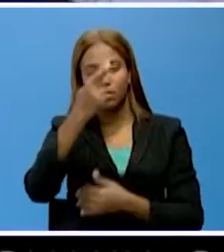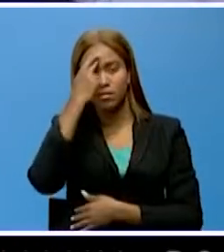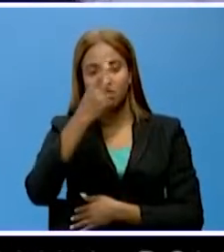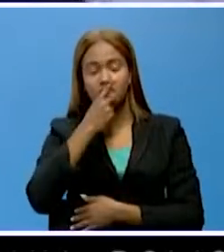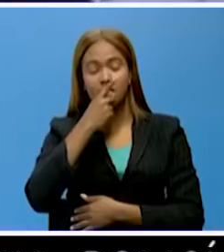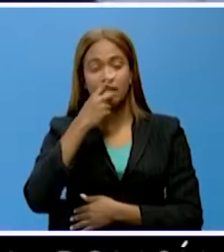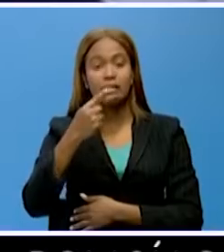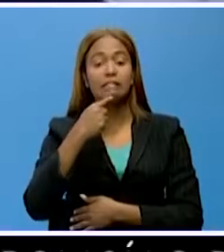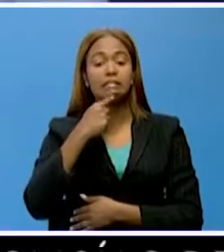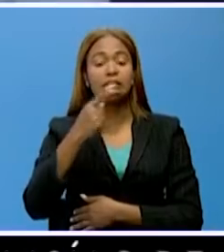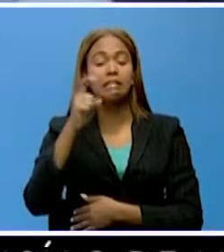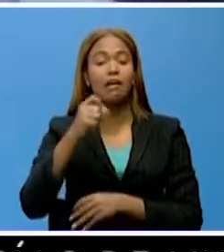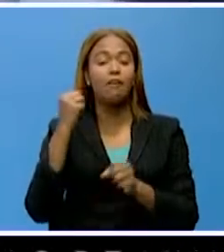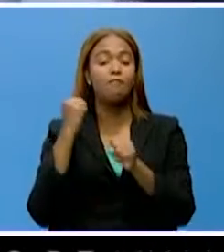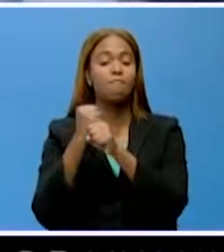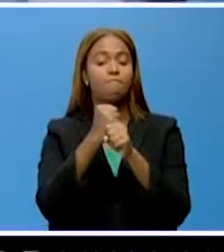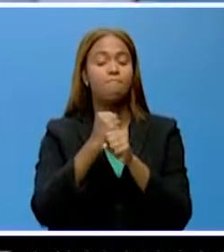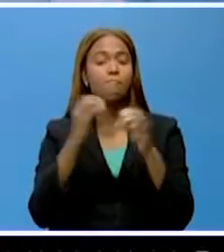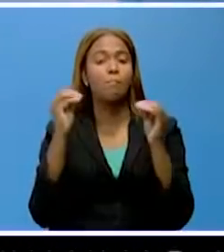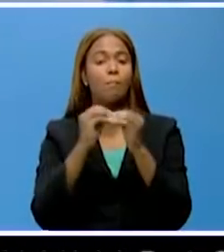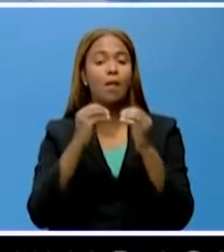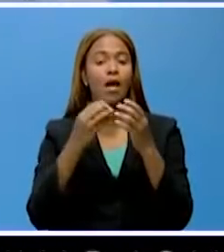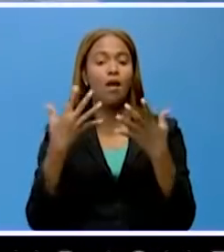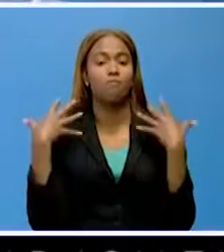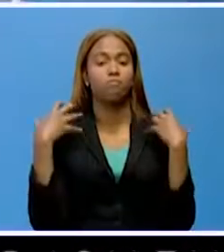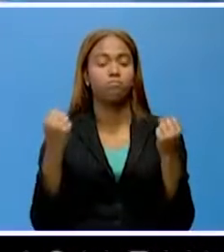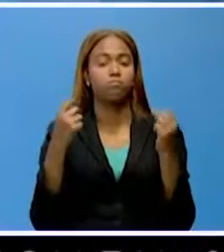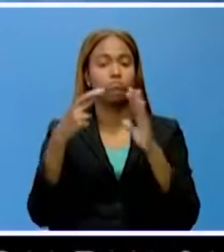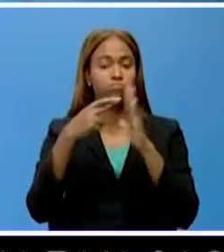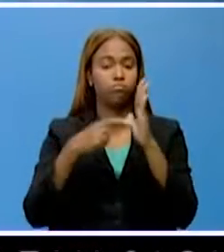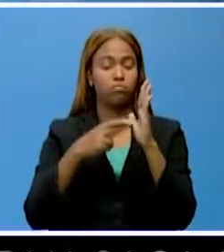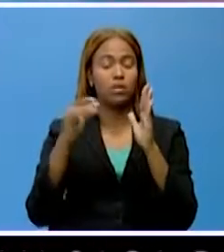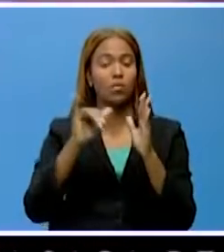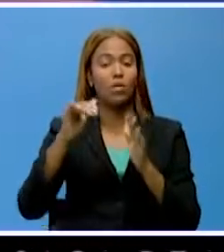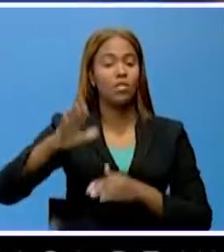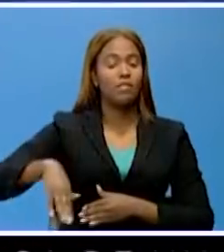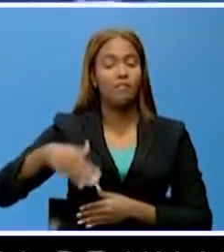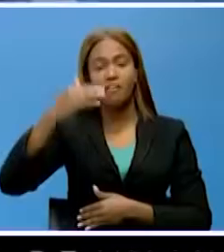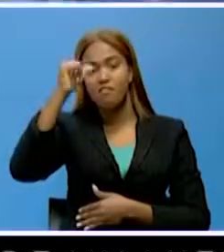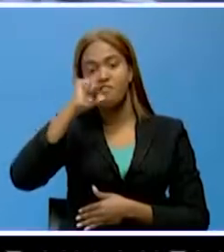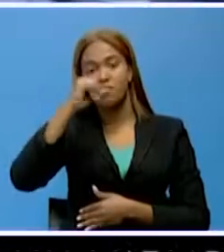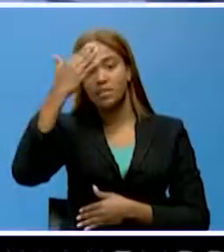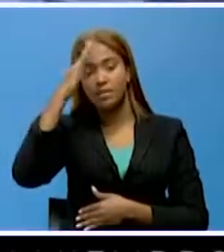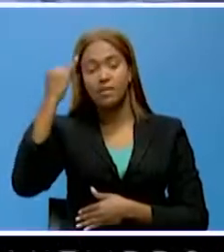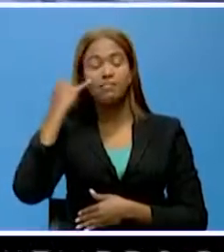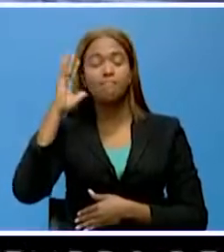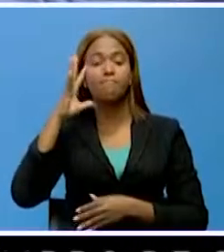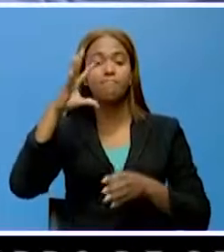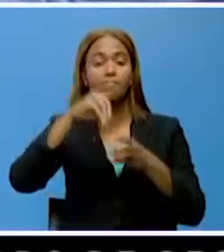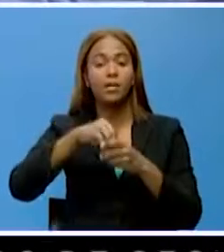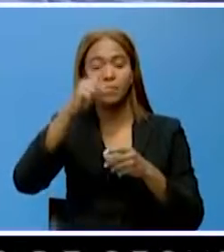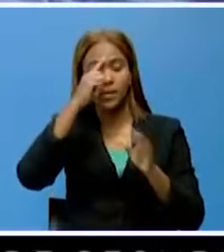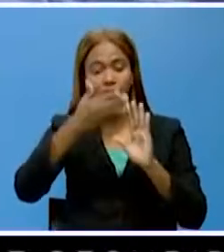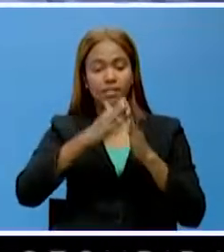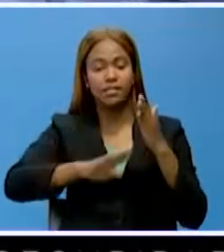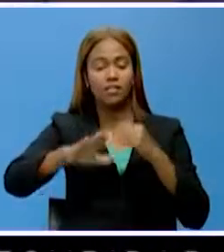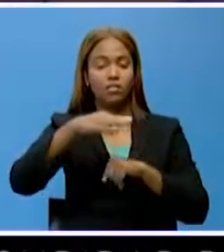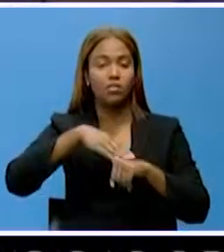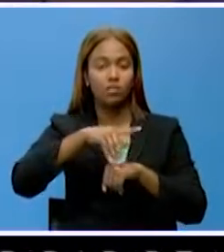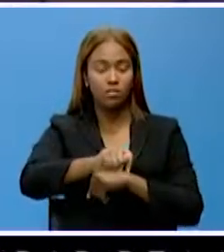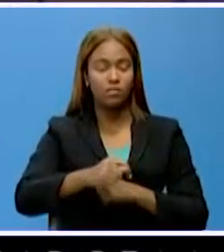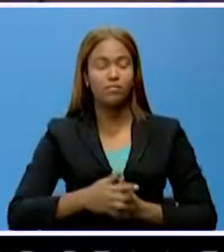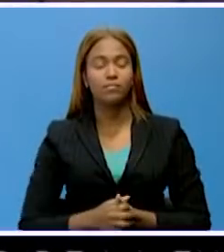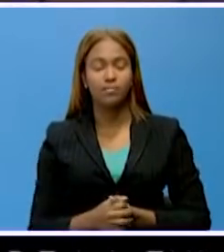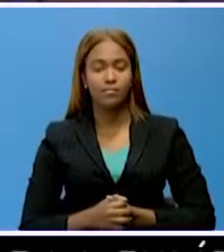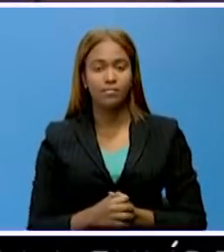se contempla un reforzamiento de las medidas sanitarias y aún no se sabe si serán incluidas para el sector turismo.